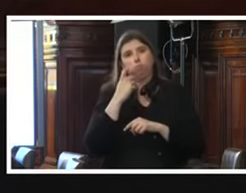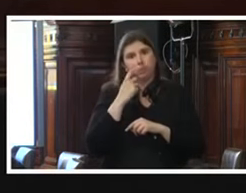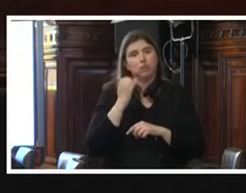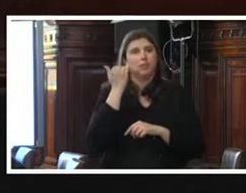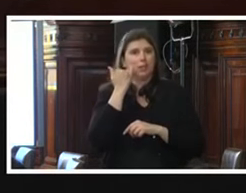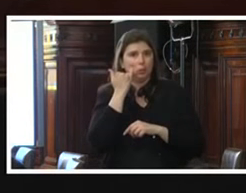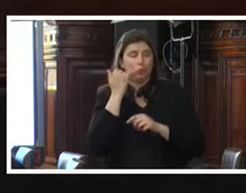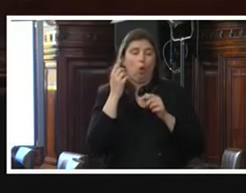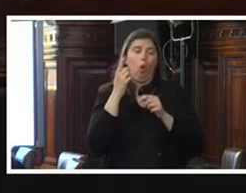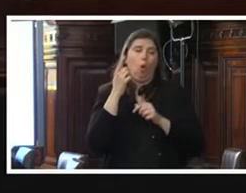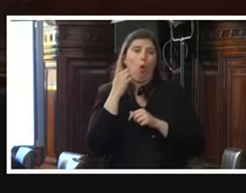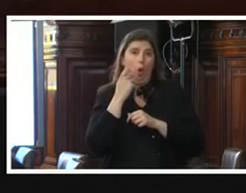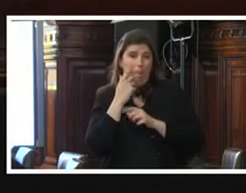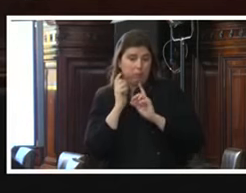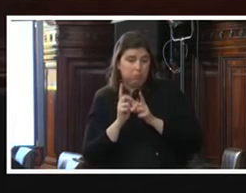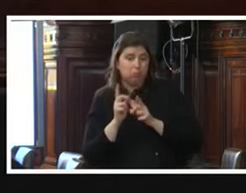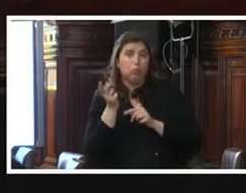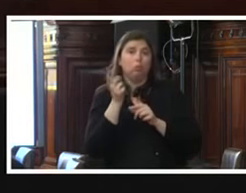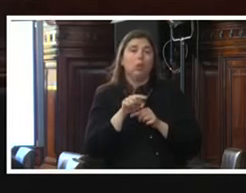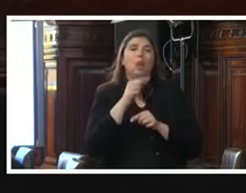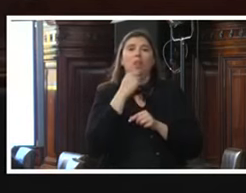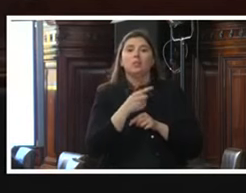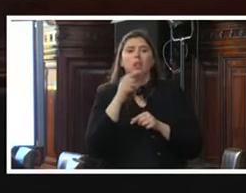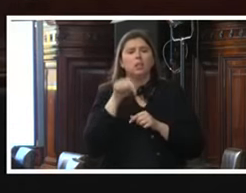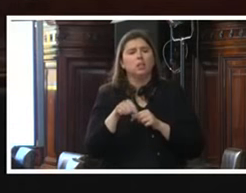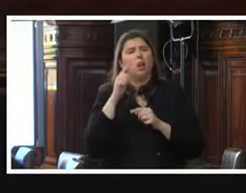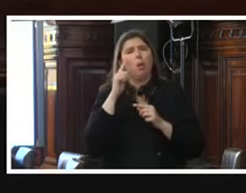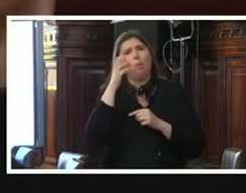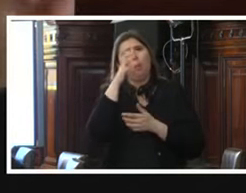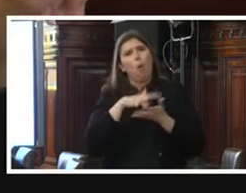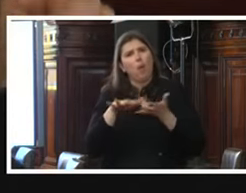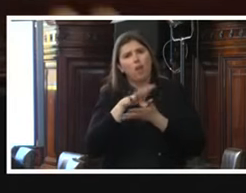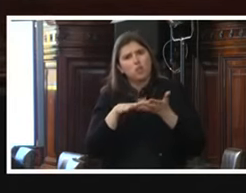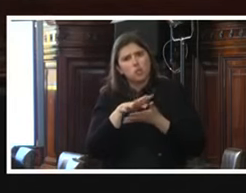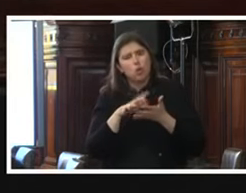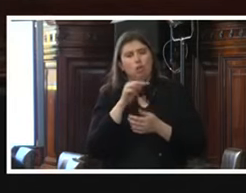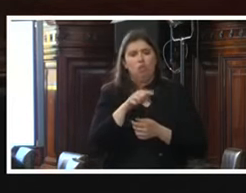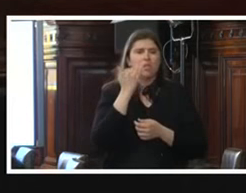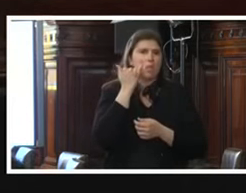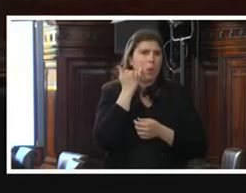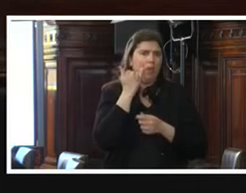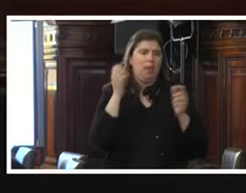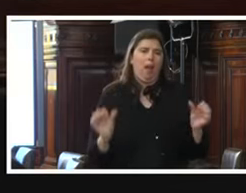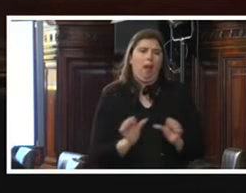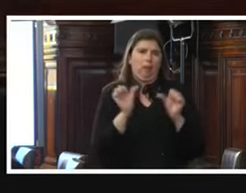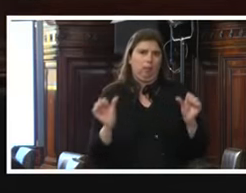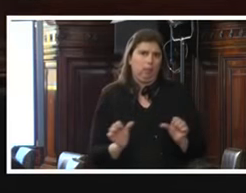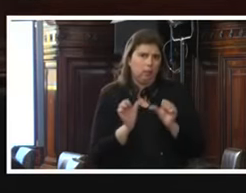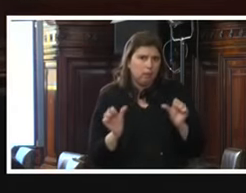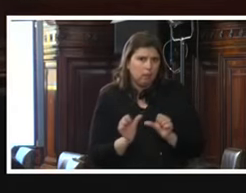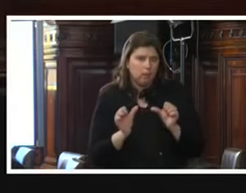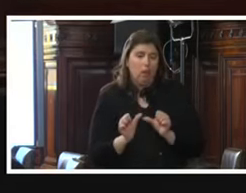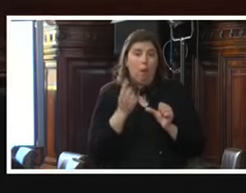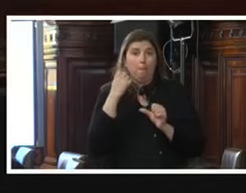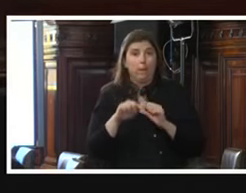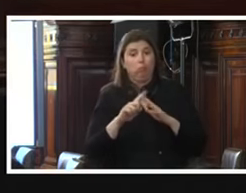con hombres define a la población meta a partir de un criterio de sexualidad activa que excluye a personas de